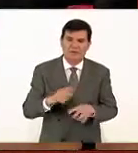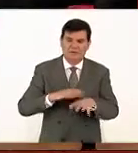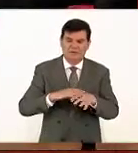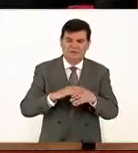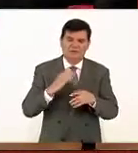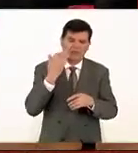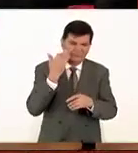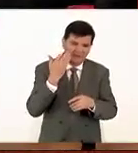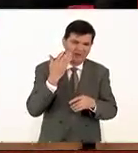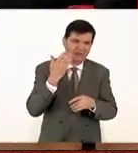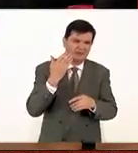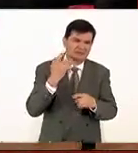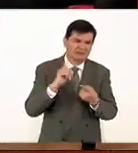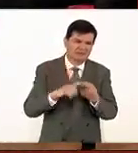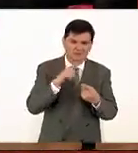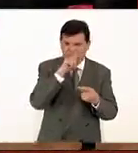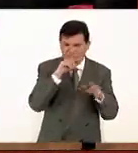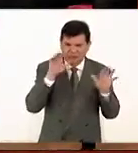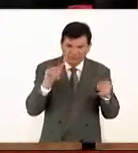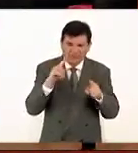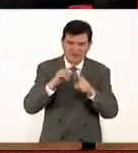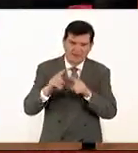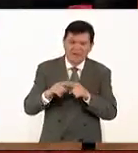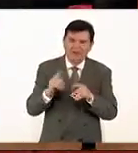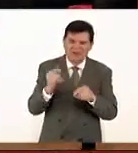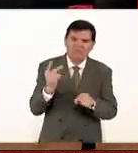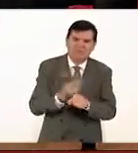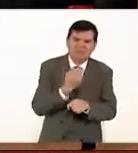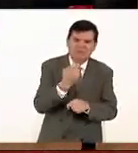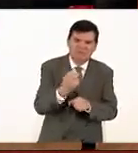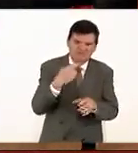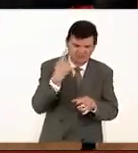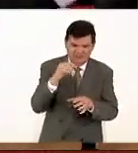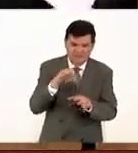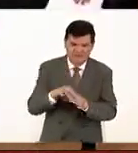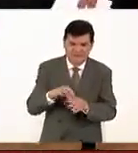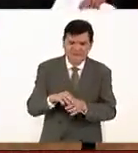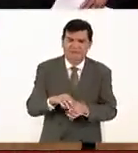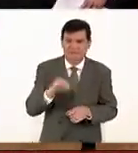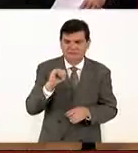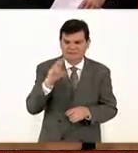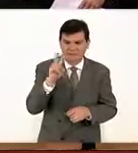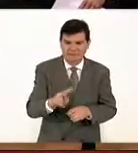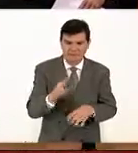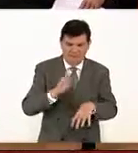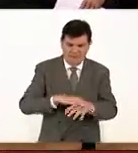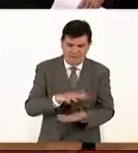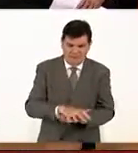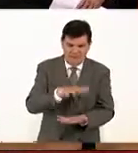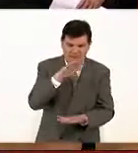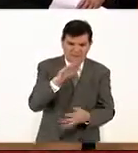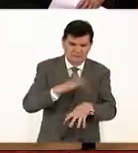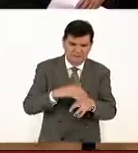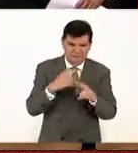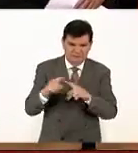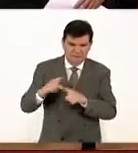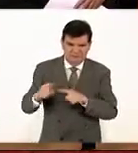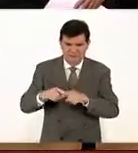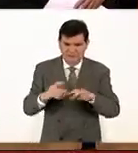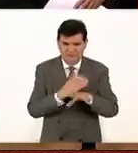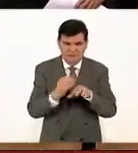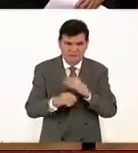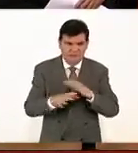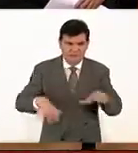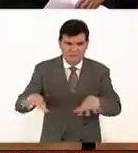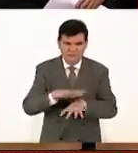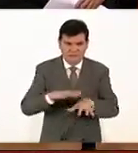redes sociales, ¿cuál es exactamente en este proceso electoral? Ciertamente cada vez es mayor, varía mucho en función del